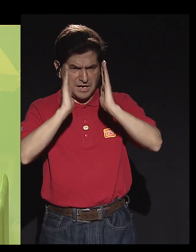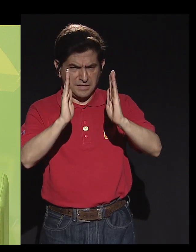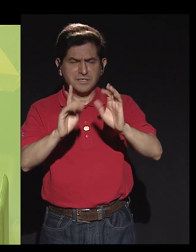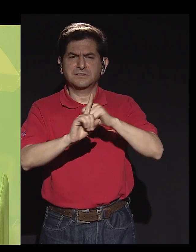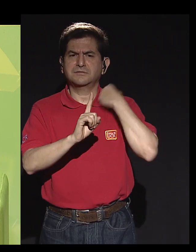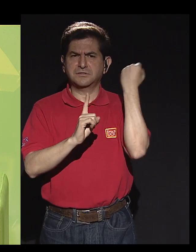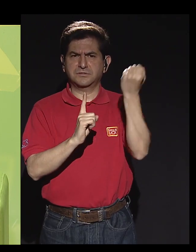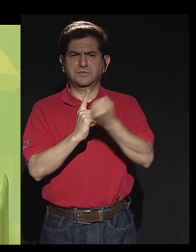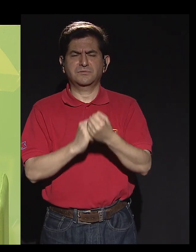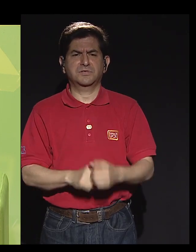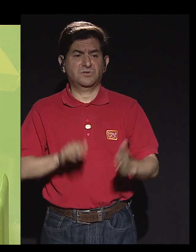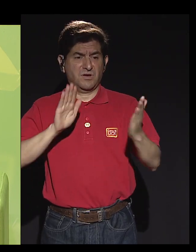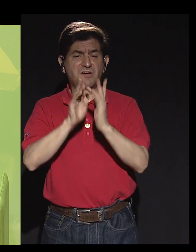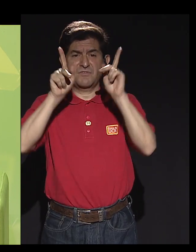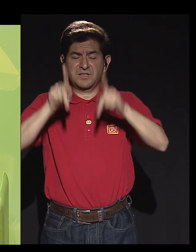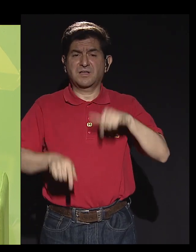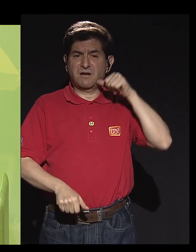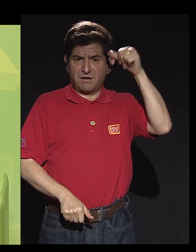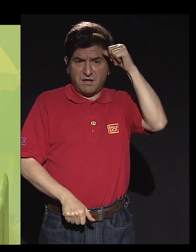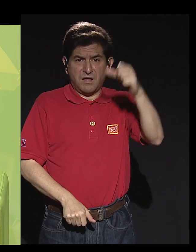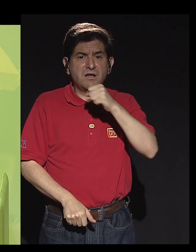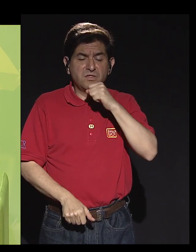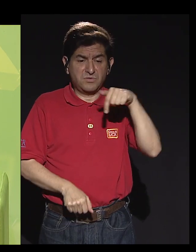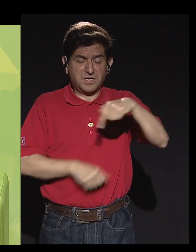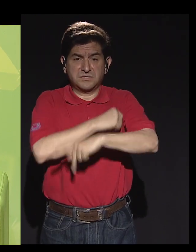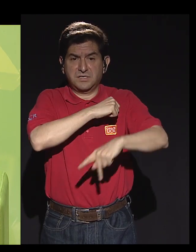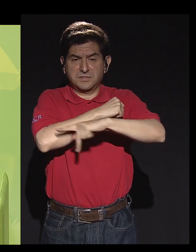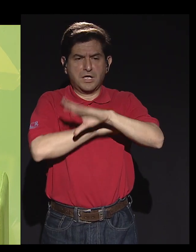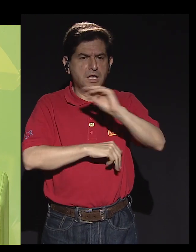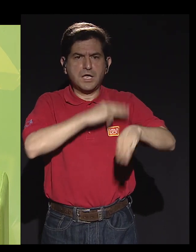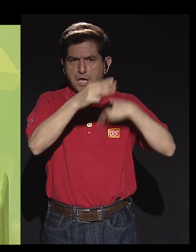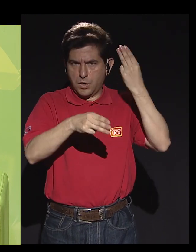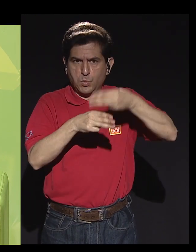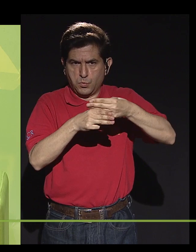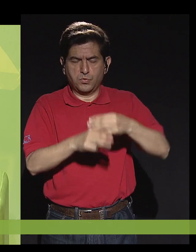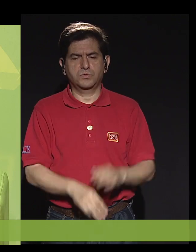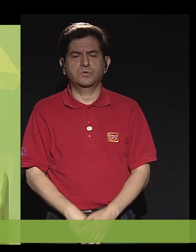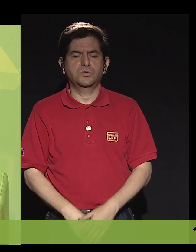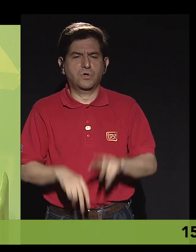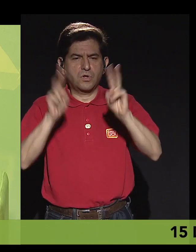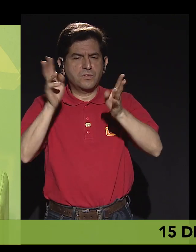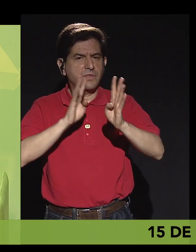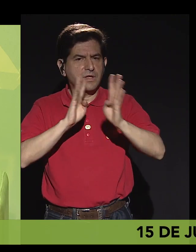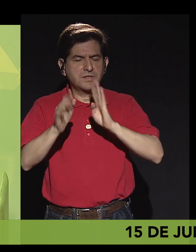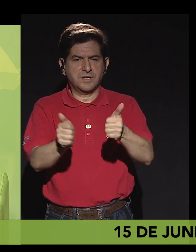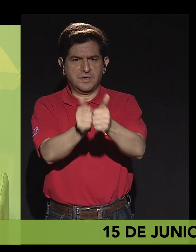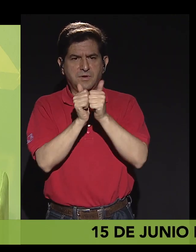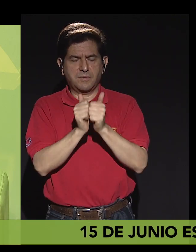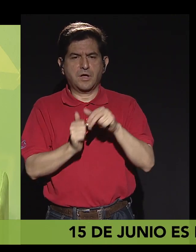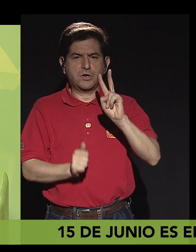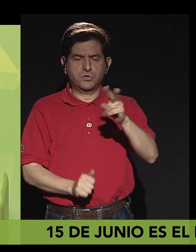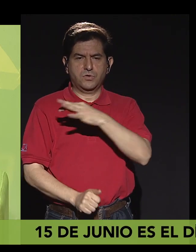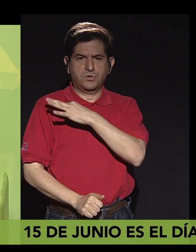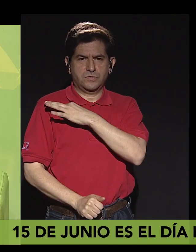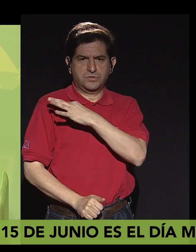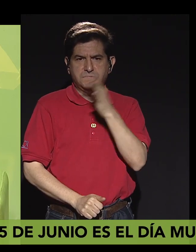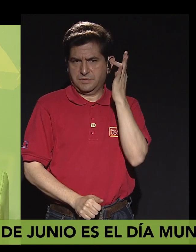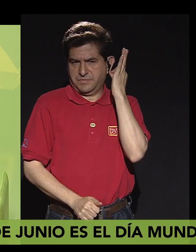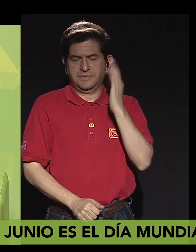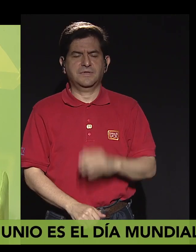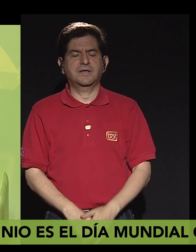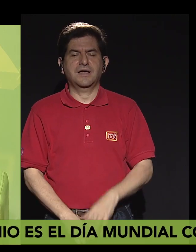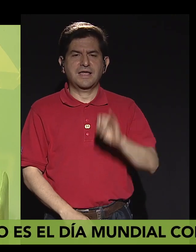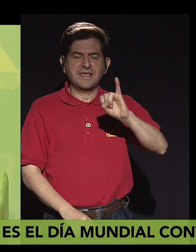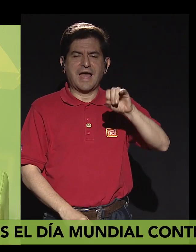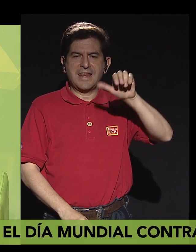atacar esta situación que enfrentan muchas personas adultas mayores en el país y en el mundo. Para hablar de este tema nos acompañan dos invitadas aquí en